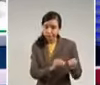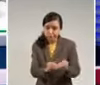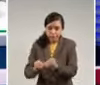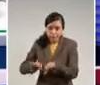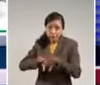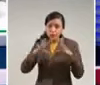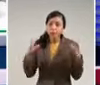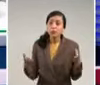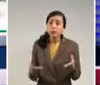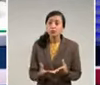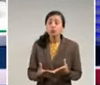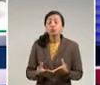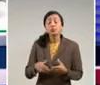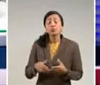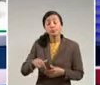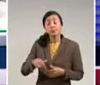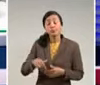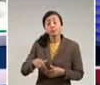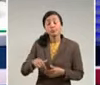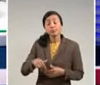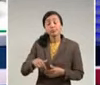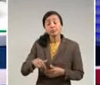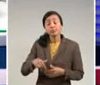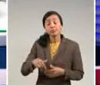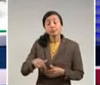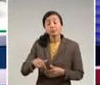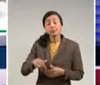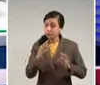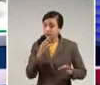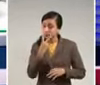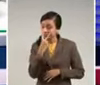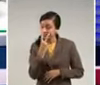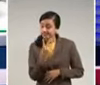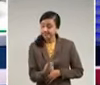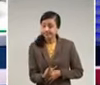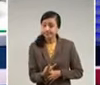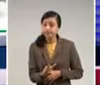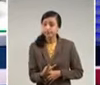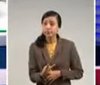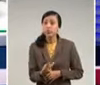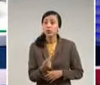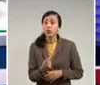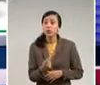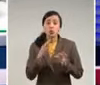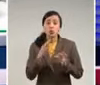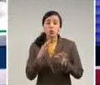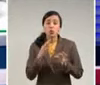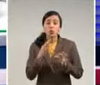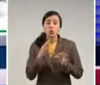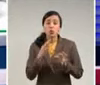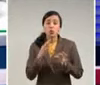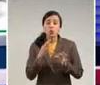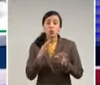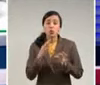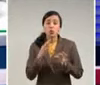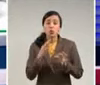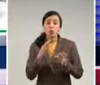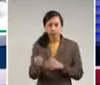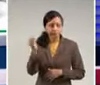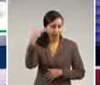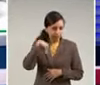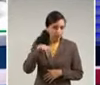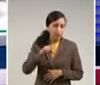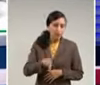realidad, Cuba alerta y ocupada en la protección, en las medidas de protección que usted conoce frente a